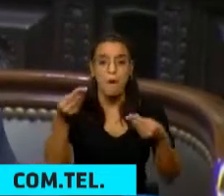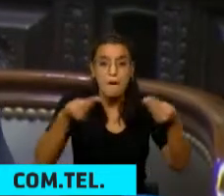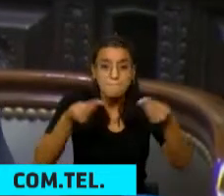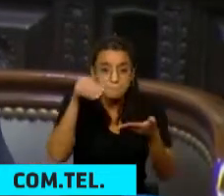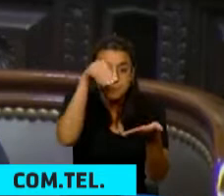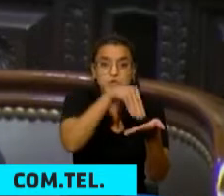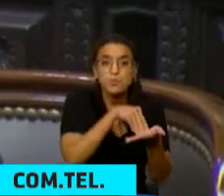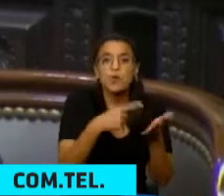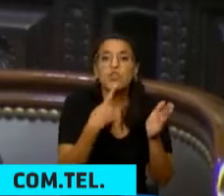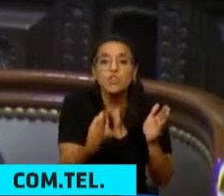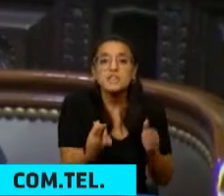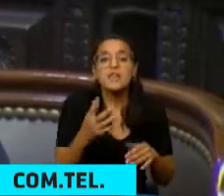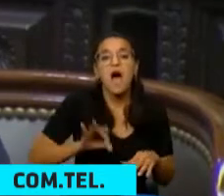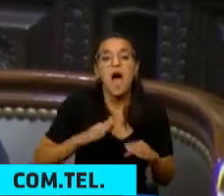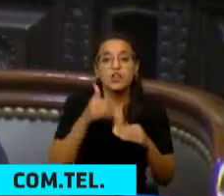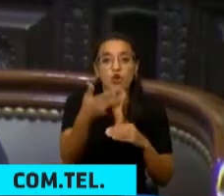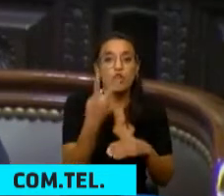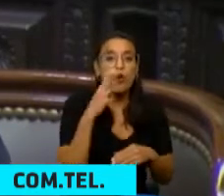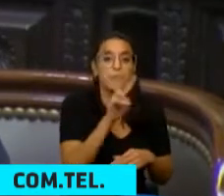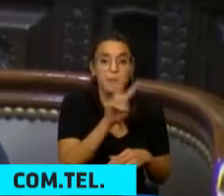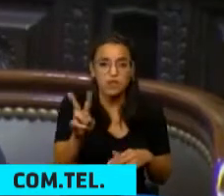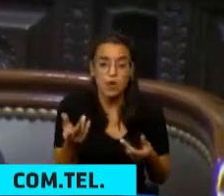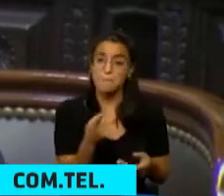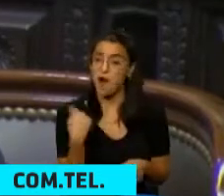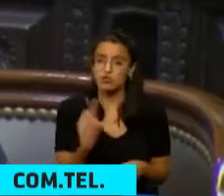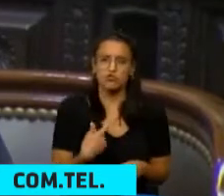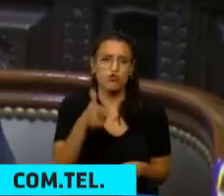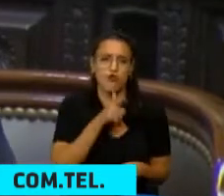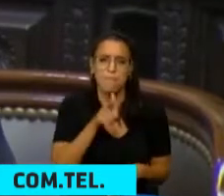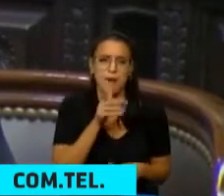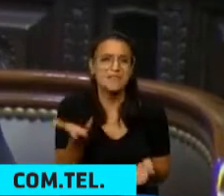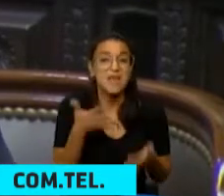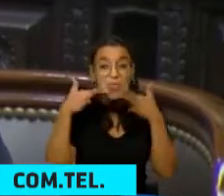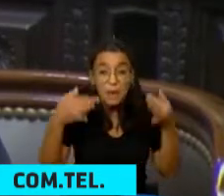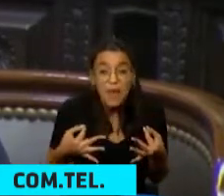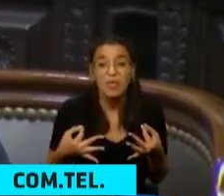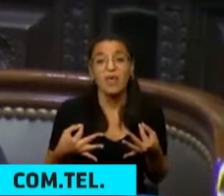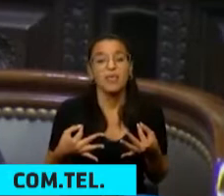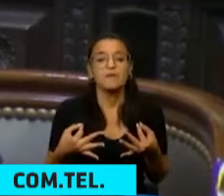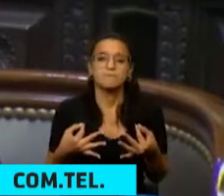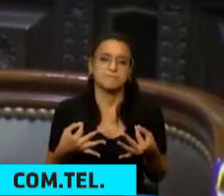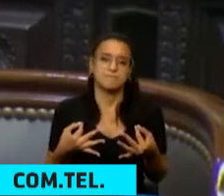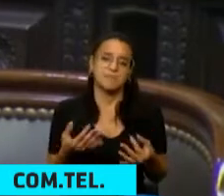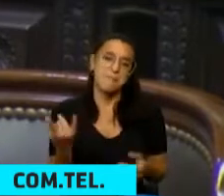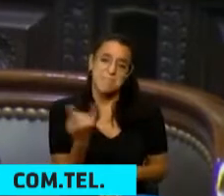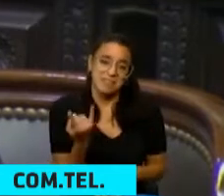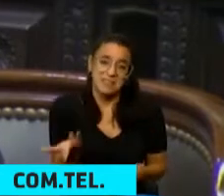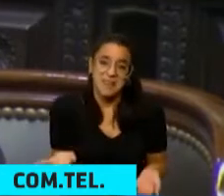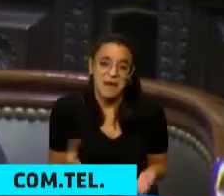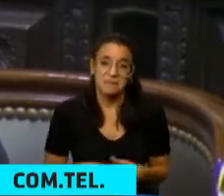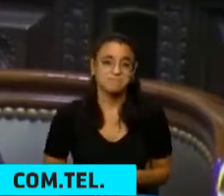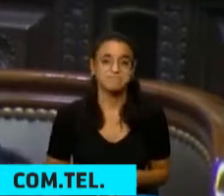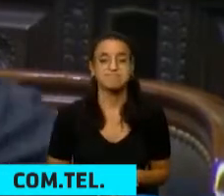que no tiene que pasar por eso. Por eso nosotros la bondad que tiene la boleta única es muy